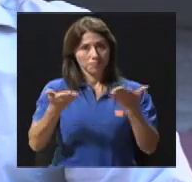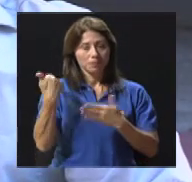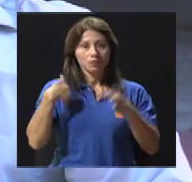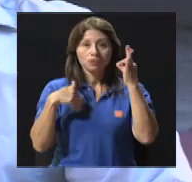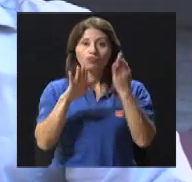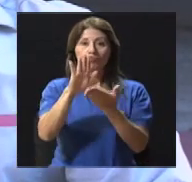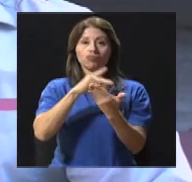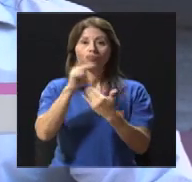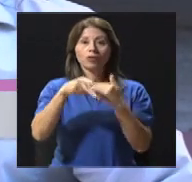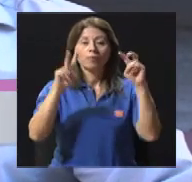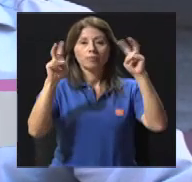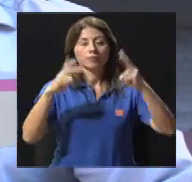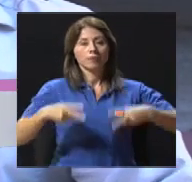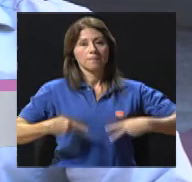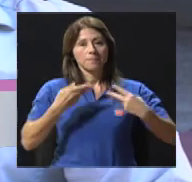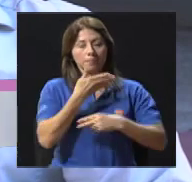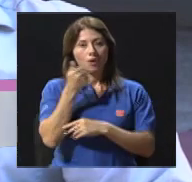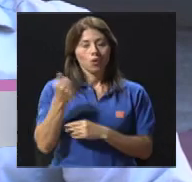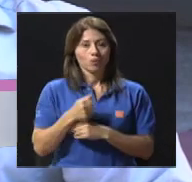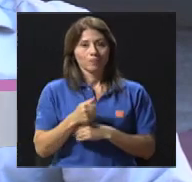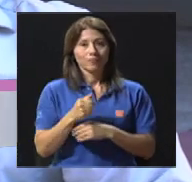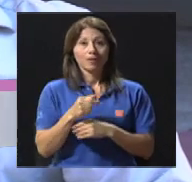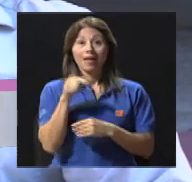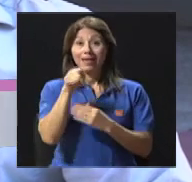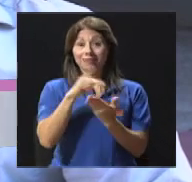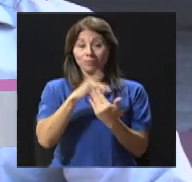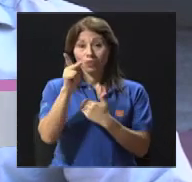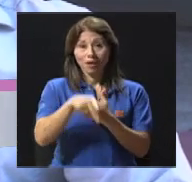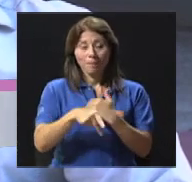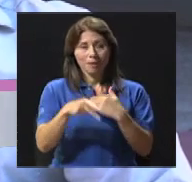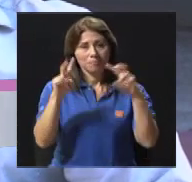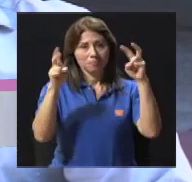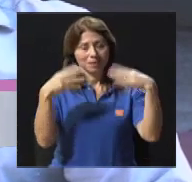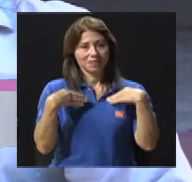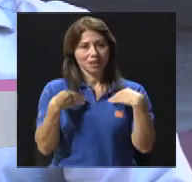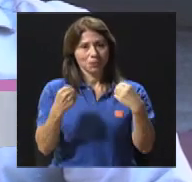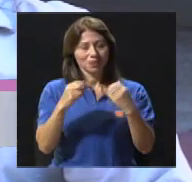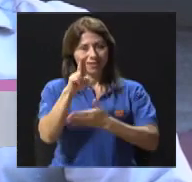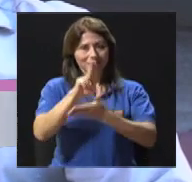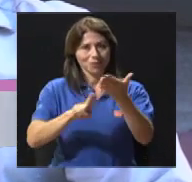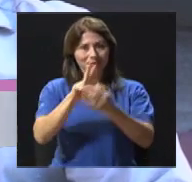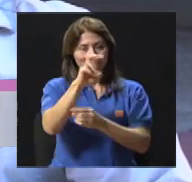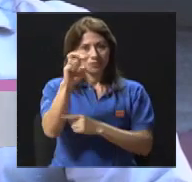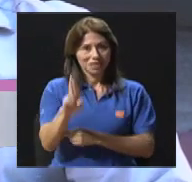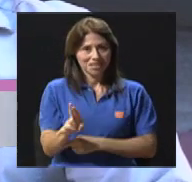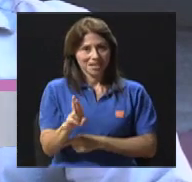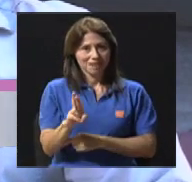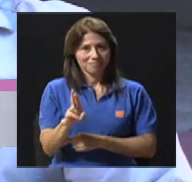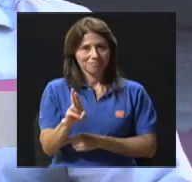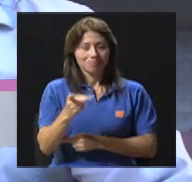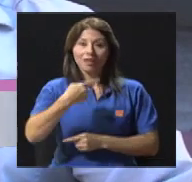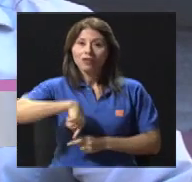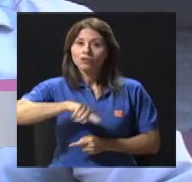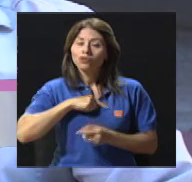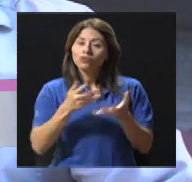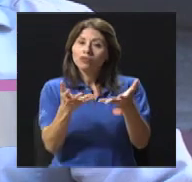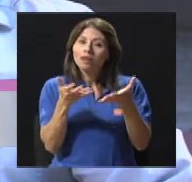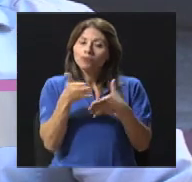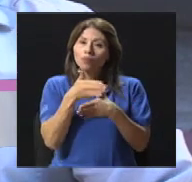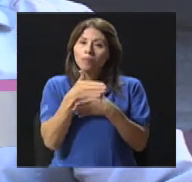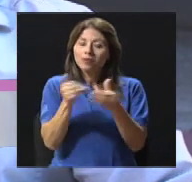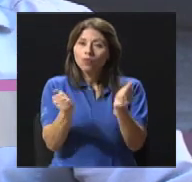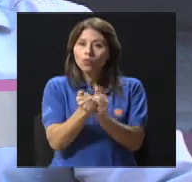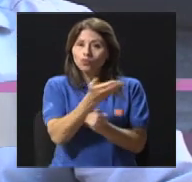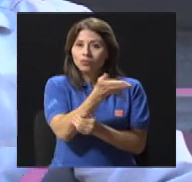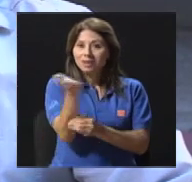Bienvenidos y bienvenidas a su programa Vivir Mejor, la telerrevista de salud de la Universidad de Costa Rica, en la cual